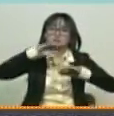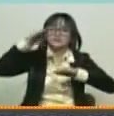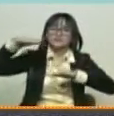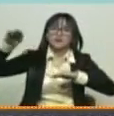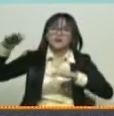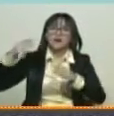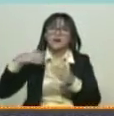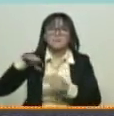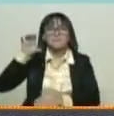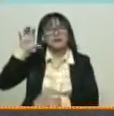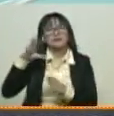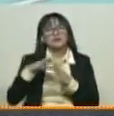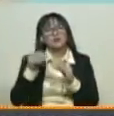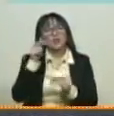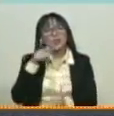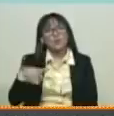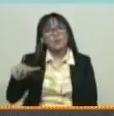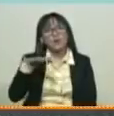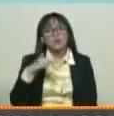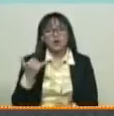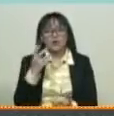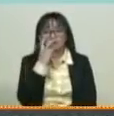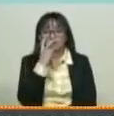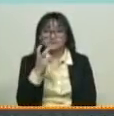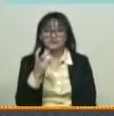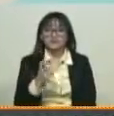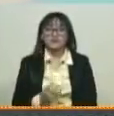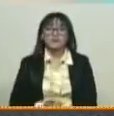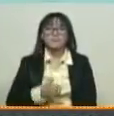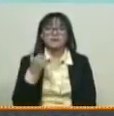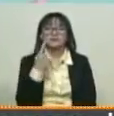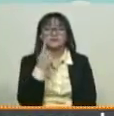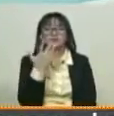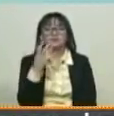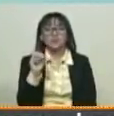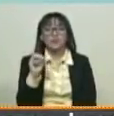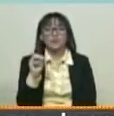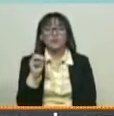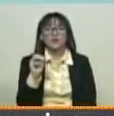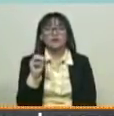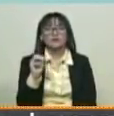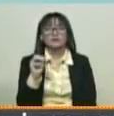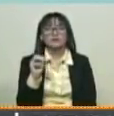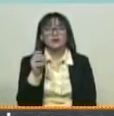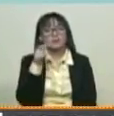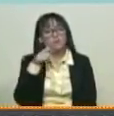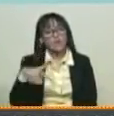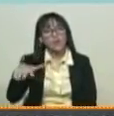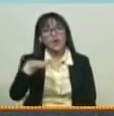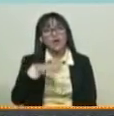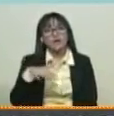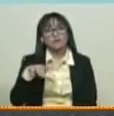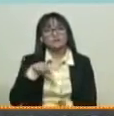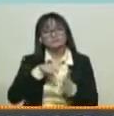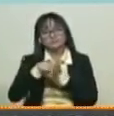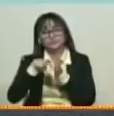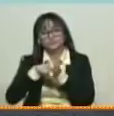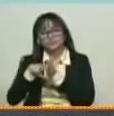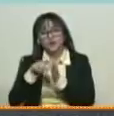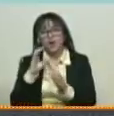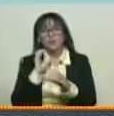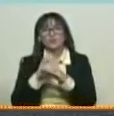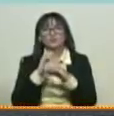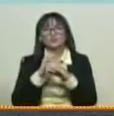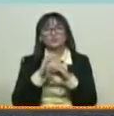en todos los pueblos que vamos a visitar, que serán más de 150 pueblos que recorreremos en